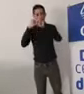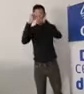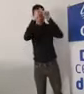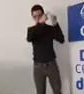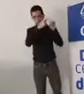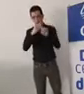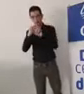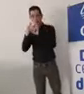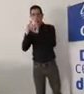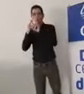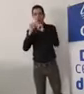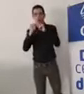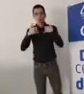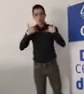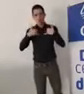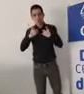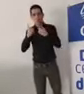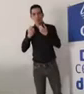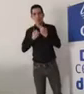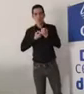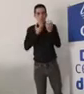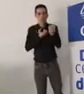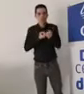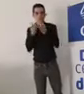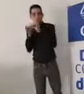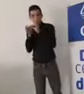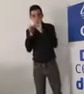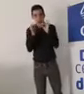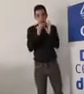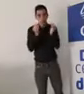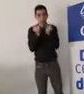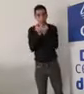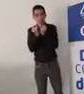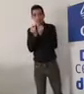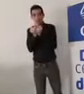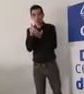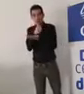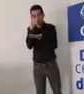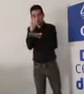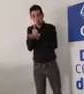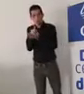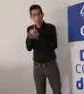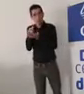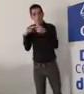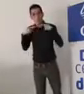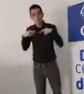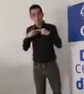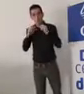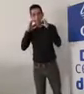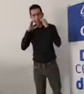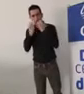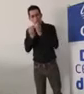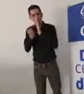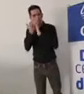expresiones juveniles y la construcción de la ciudadanía. ¿Y cuáles son esos lazos que unen a los jóvenes? ¿Cómo uno identifica que los jóvenes están